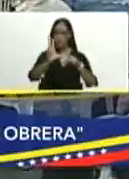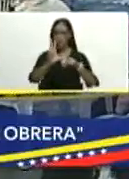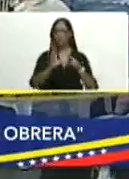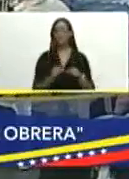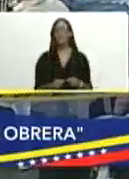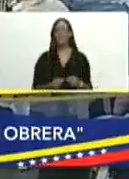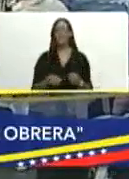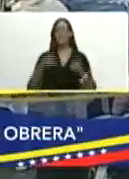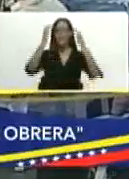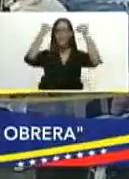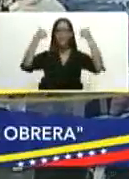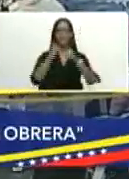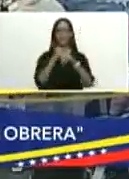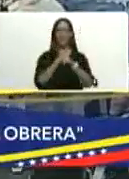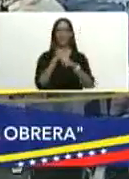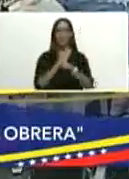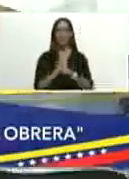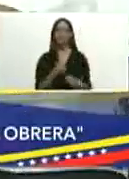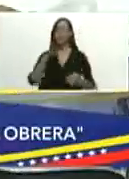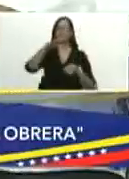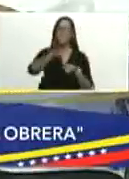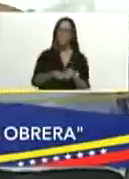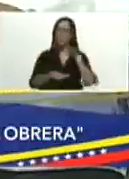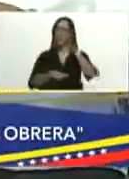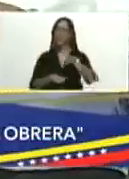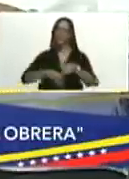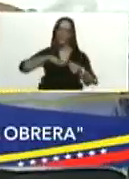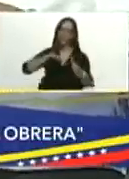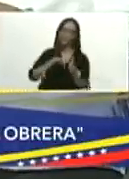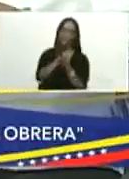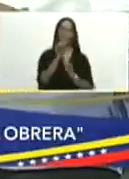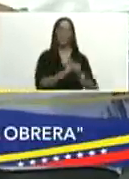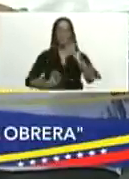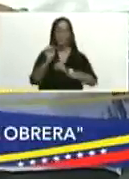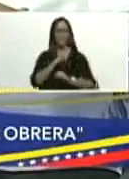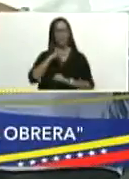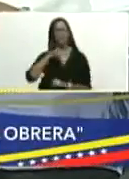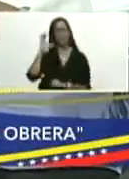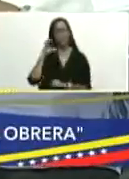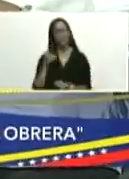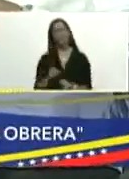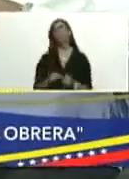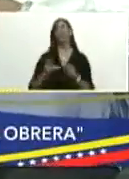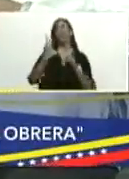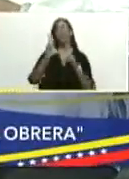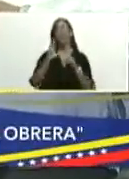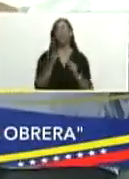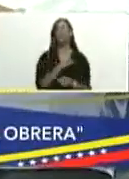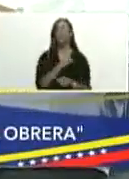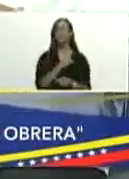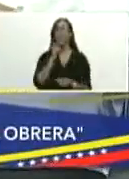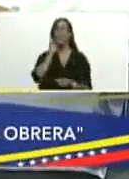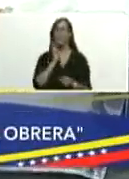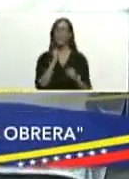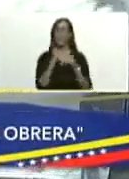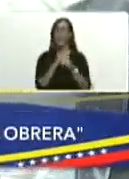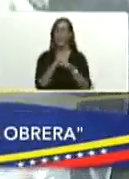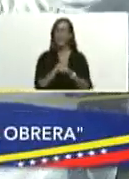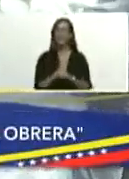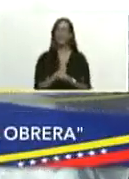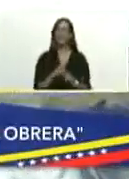La milicia Obrera que ha dado pases agigantados en en la defensa de nuestra Patria y la universidad bolivariana de trabajadores y